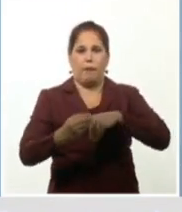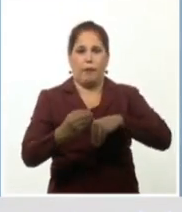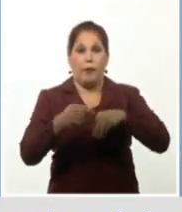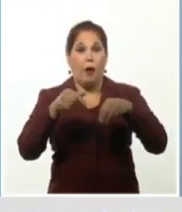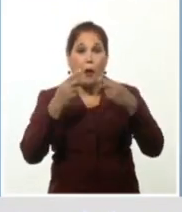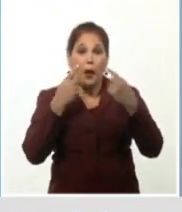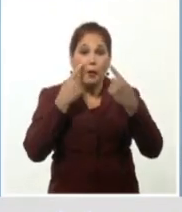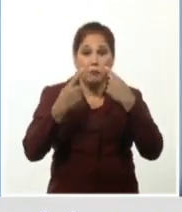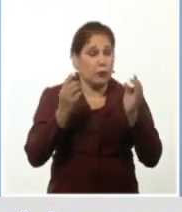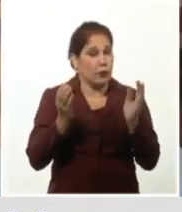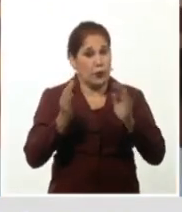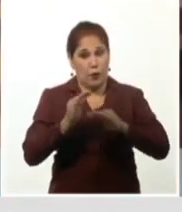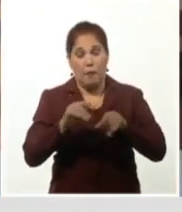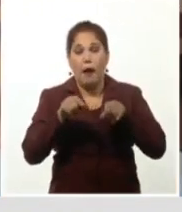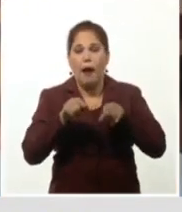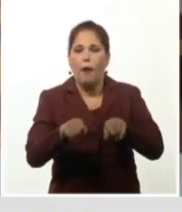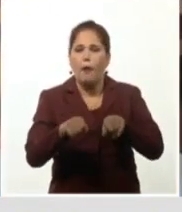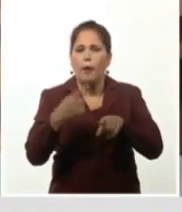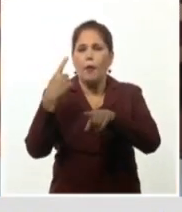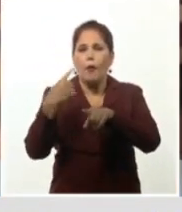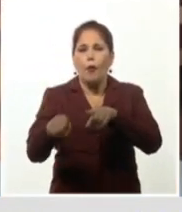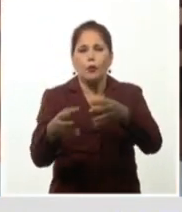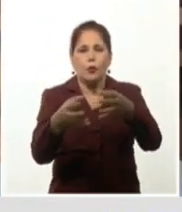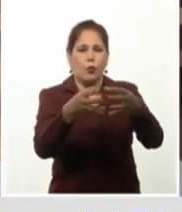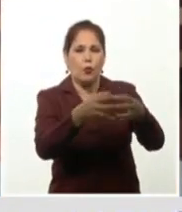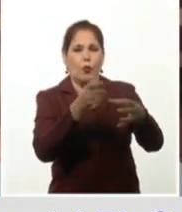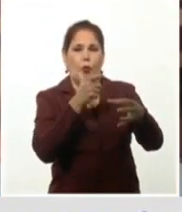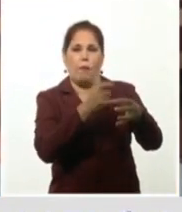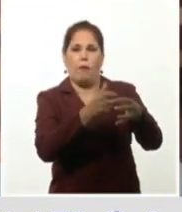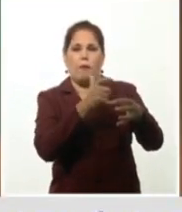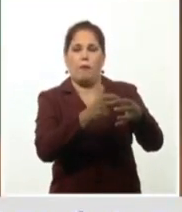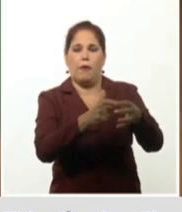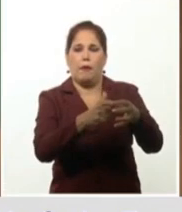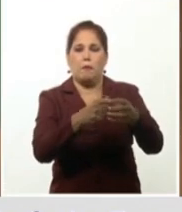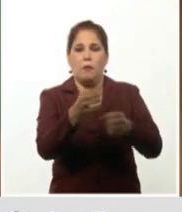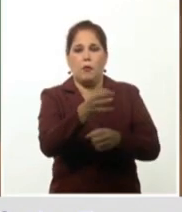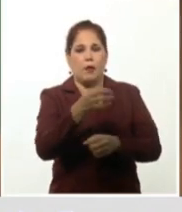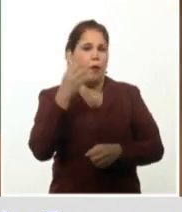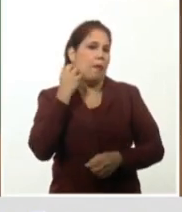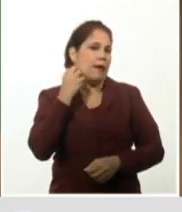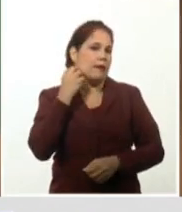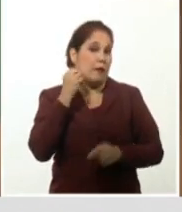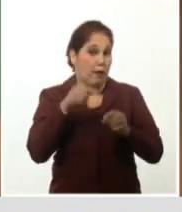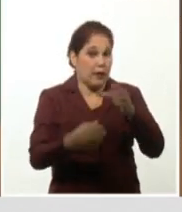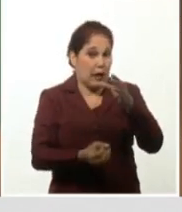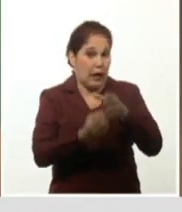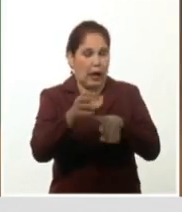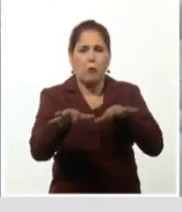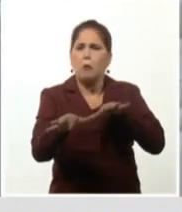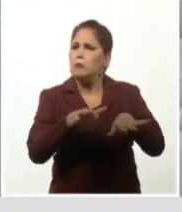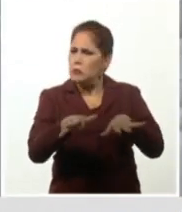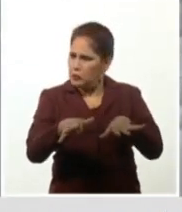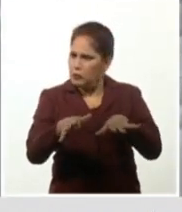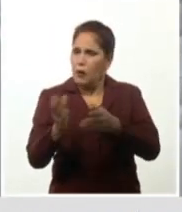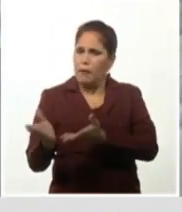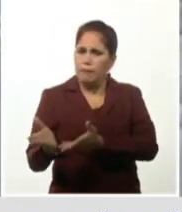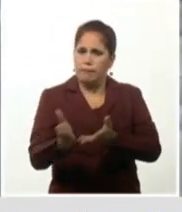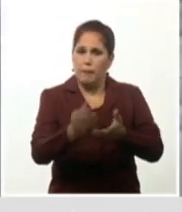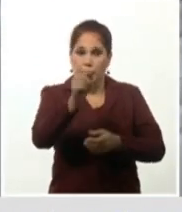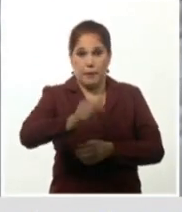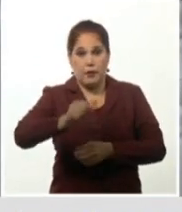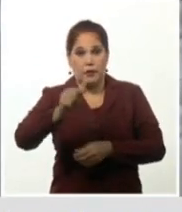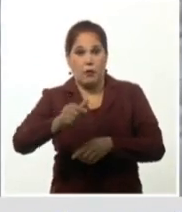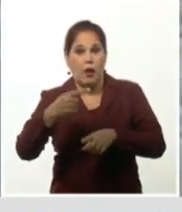del candidato vacunal Abdala en su estudio de intervención en Manzanillo. Aquí se crearon las condiciones para la recepción de los sujetos,